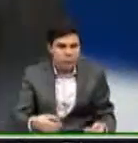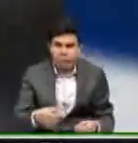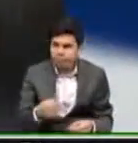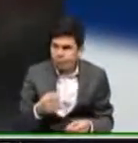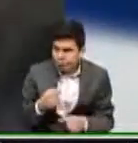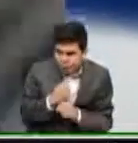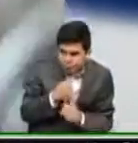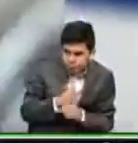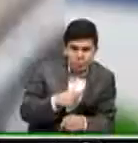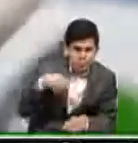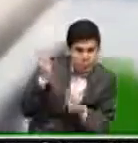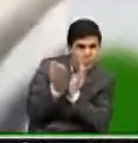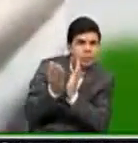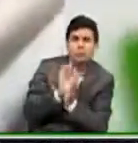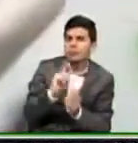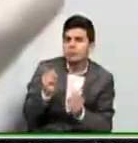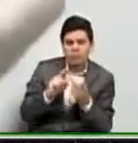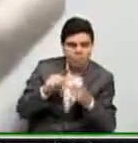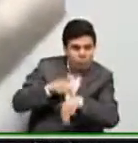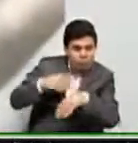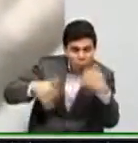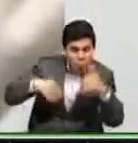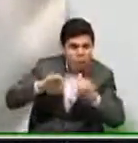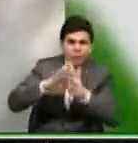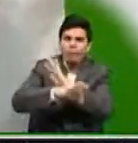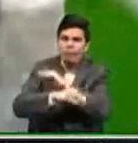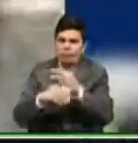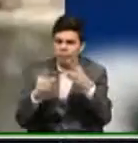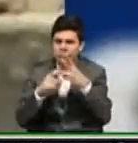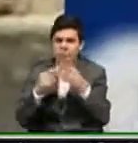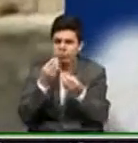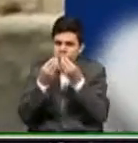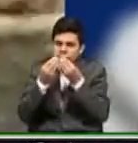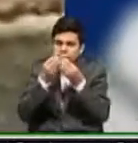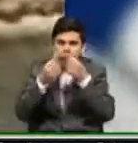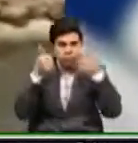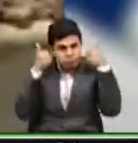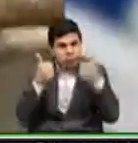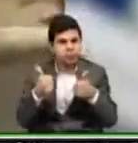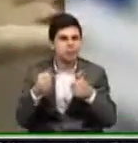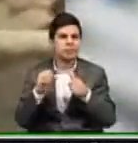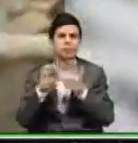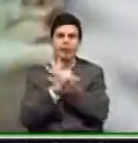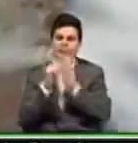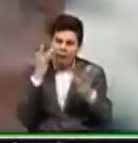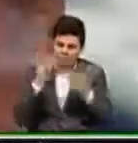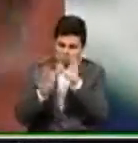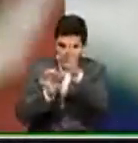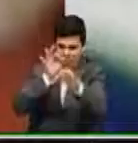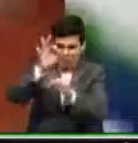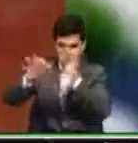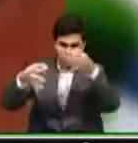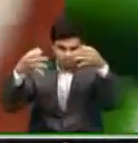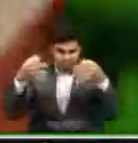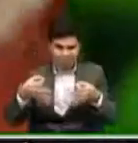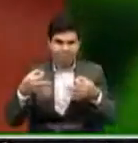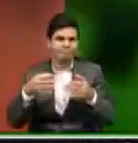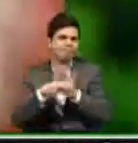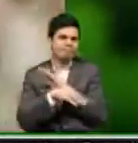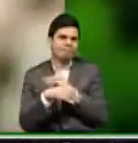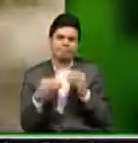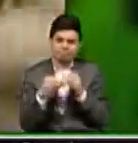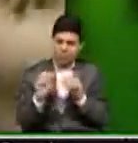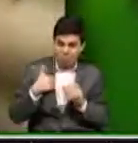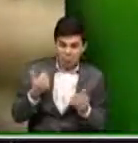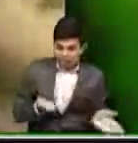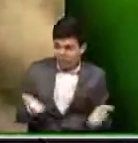escuela, no tienen tiempo para jugar, muchos no reciben la alimentación y los cuidados apropiados, se les niega la oportunidad de